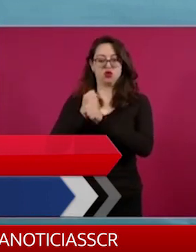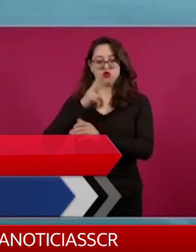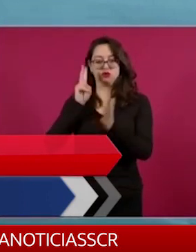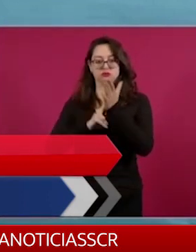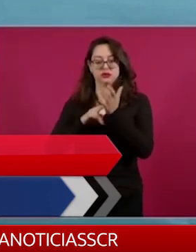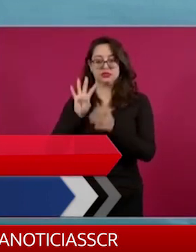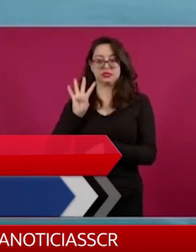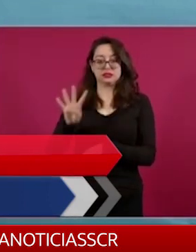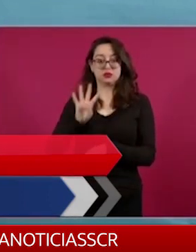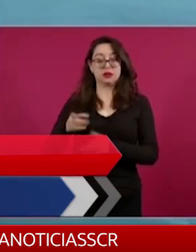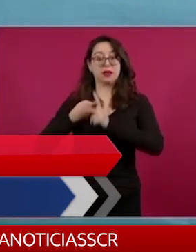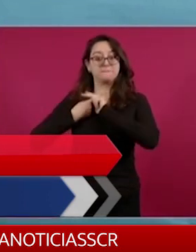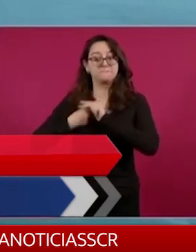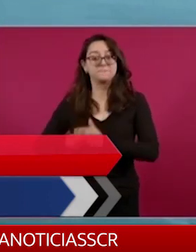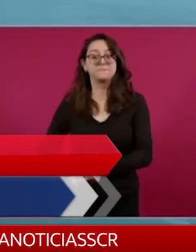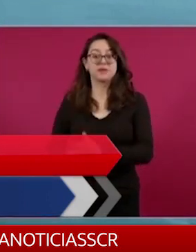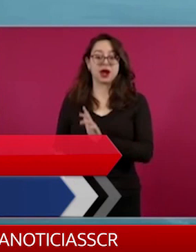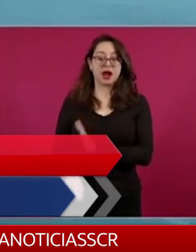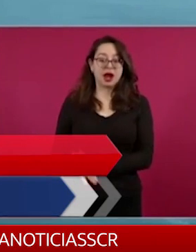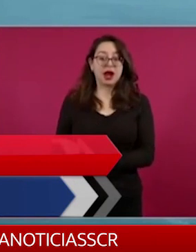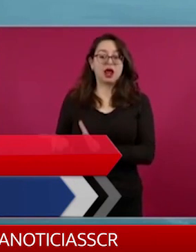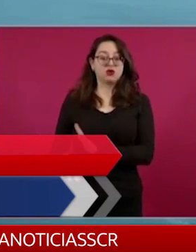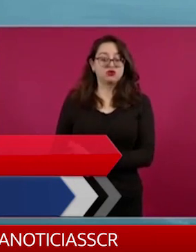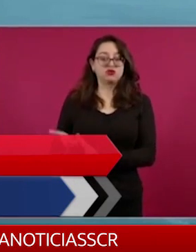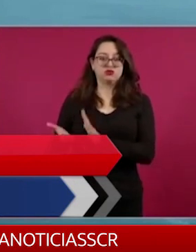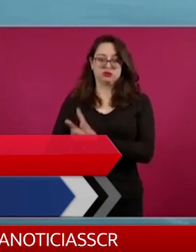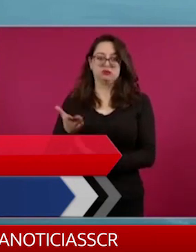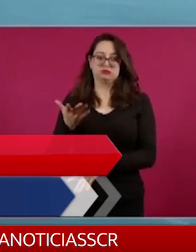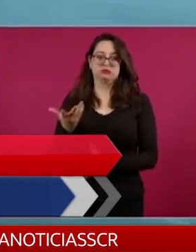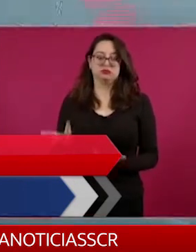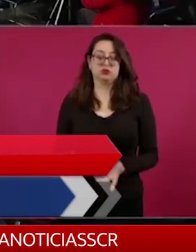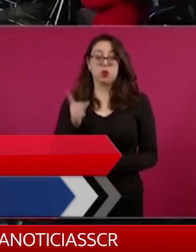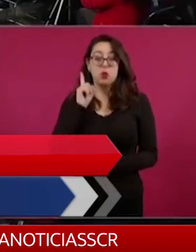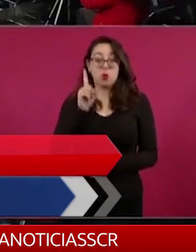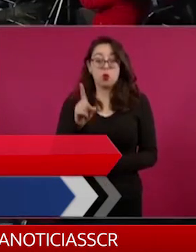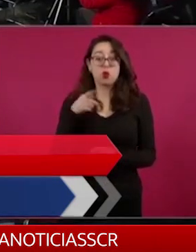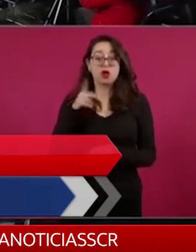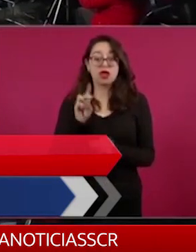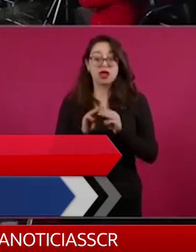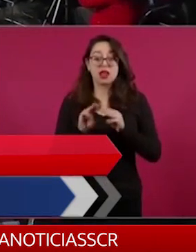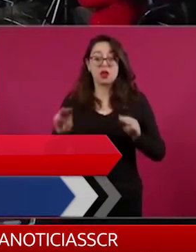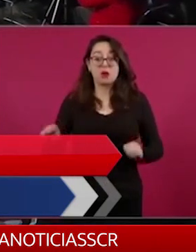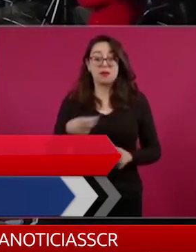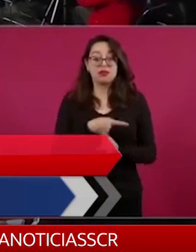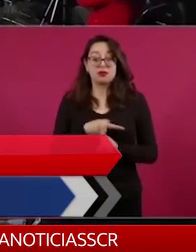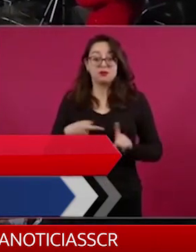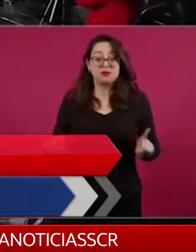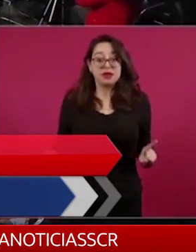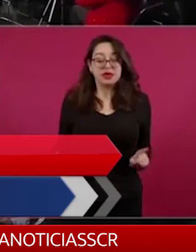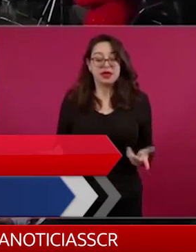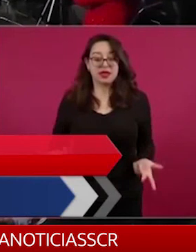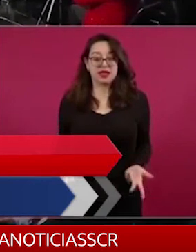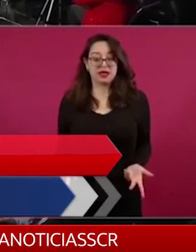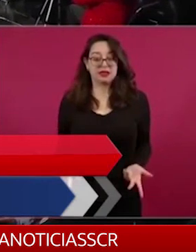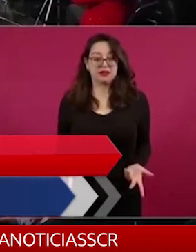26 de febrero para inaugurar el rompeolas formalmente en Las Salinas del Marqués traerá desarrollo para el